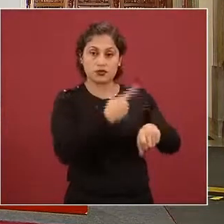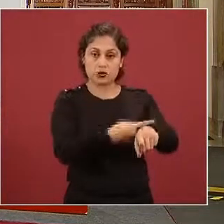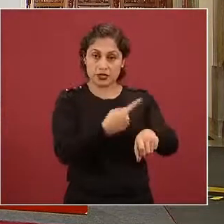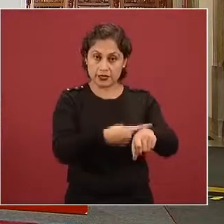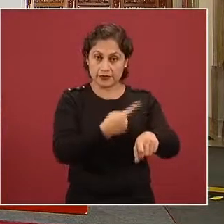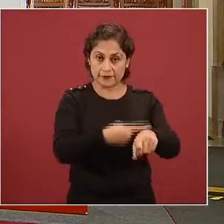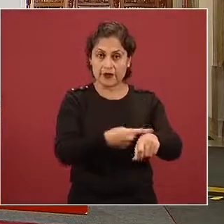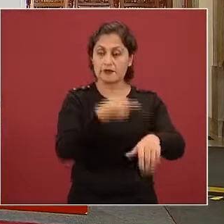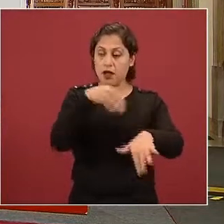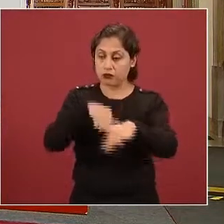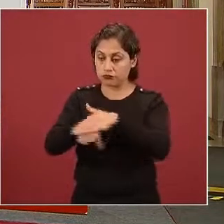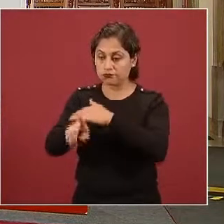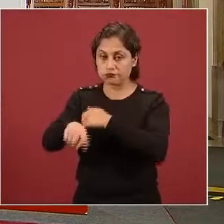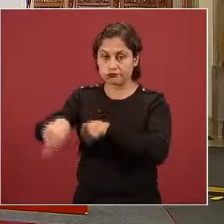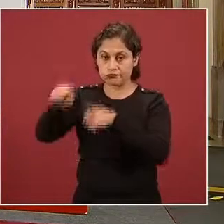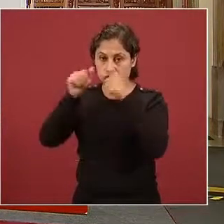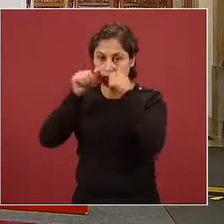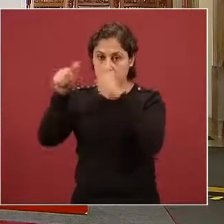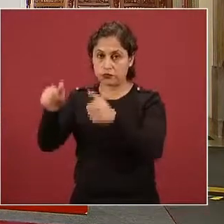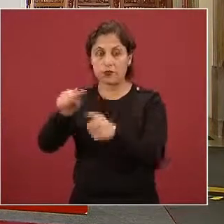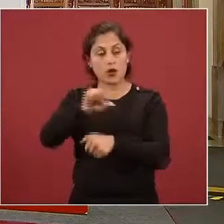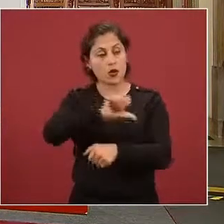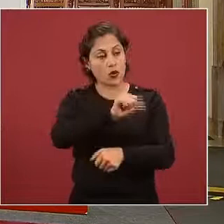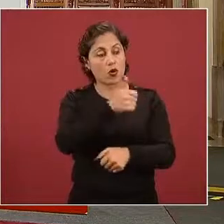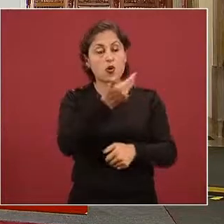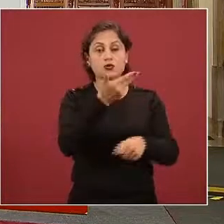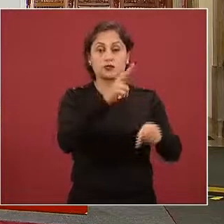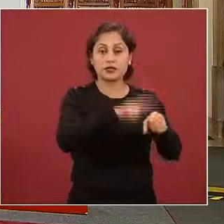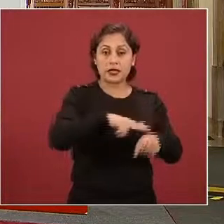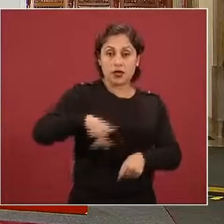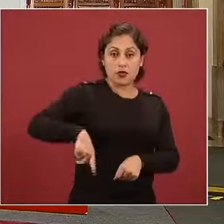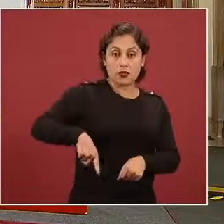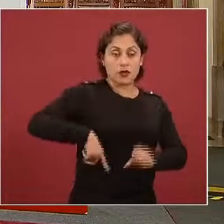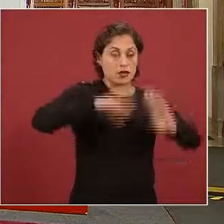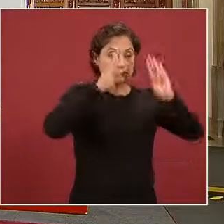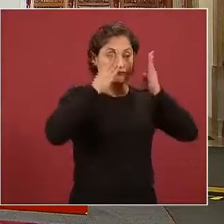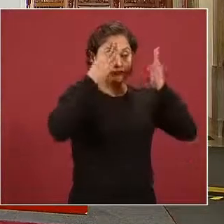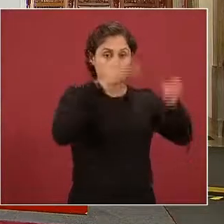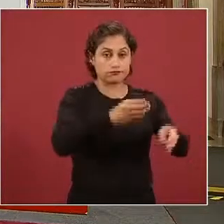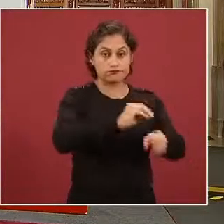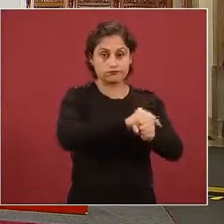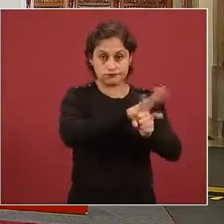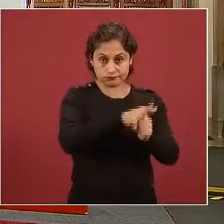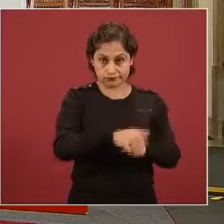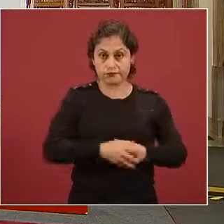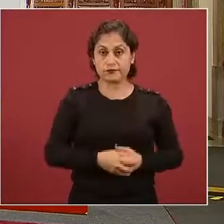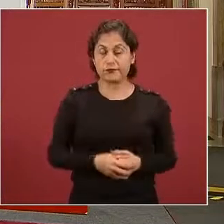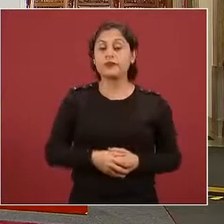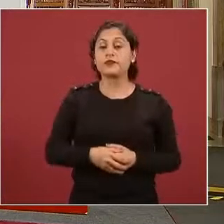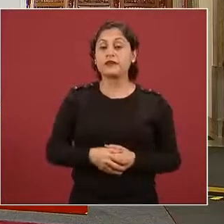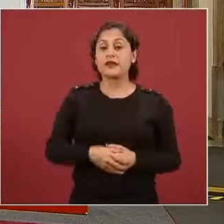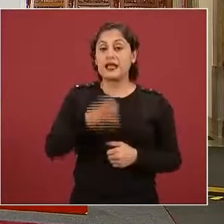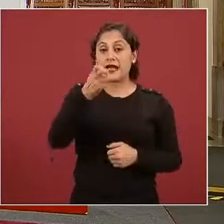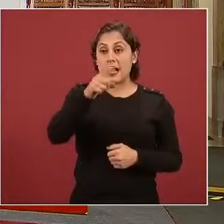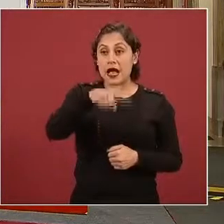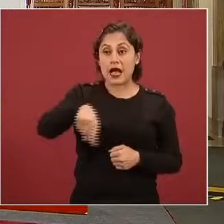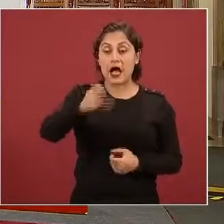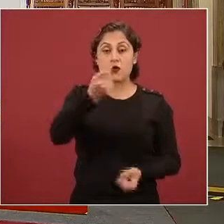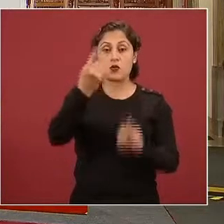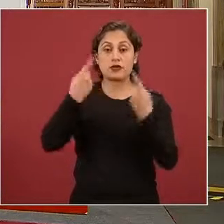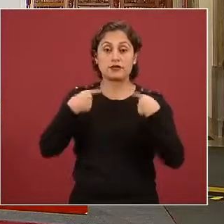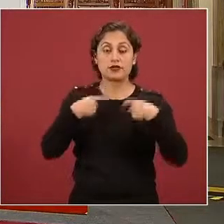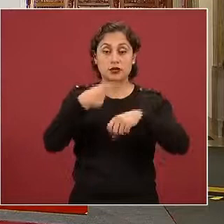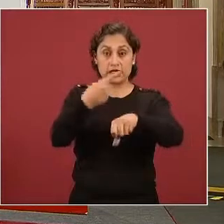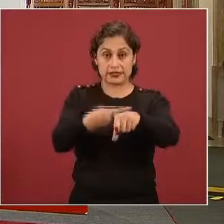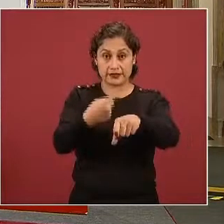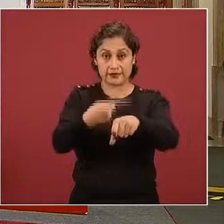otros padecimientos urgentes. Y de los padecimientos no urgentes se hizo una calendarización para que se